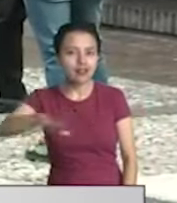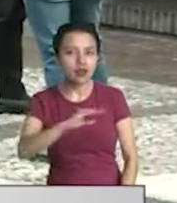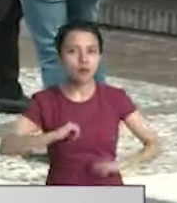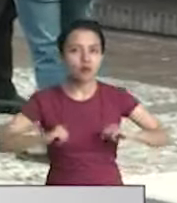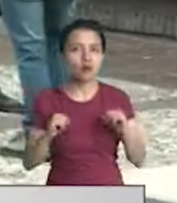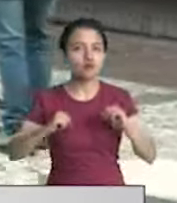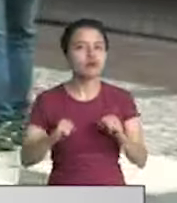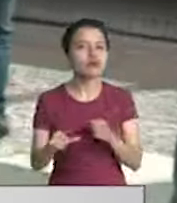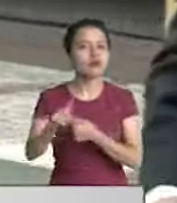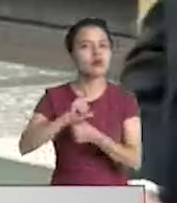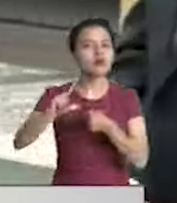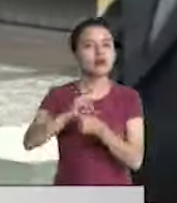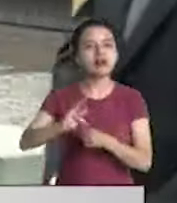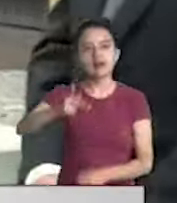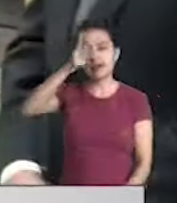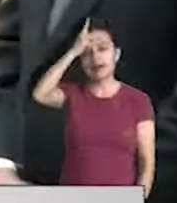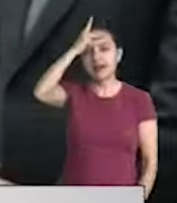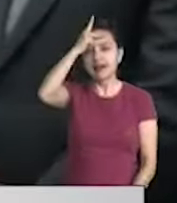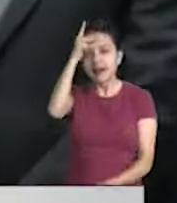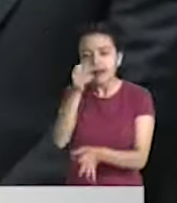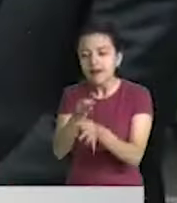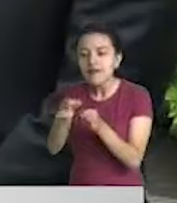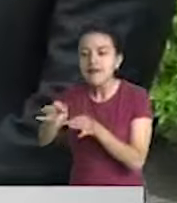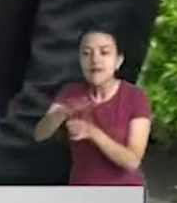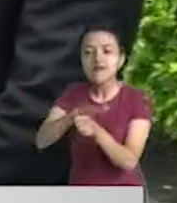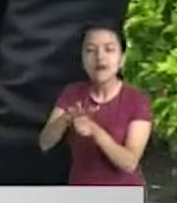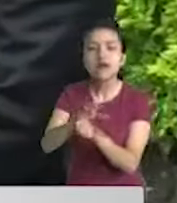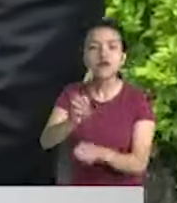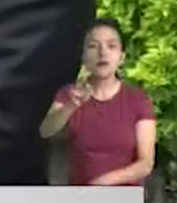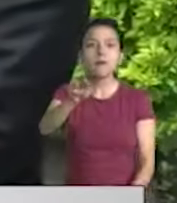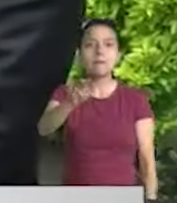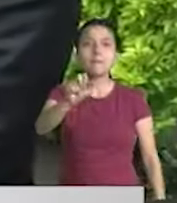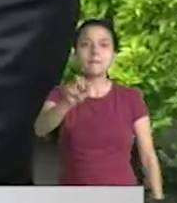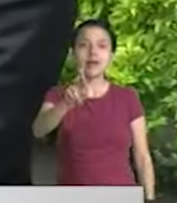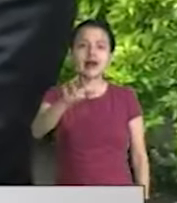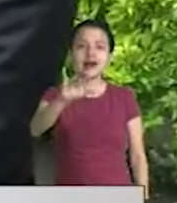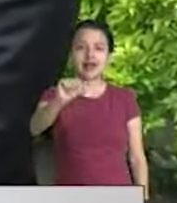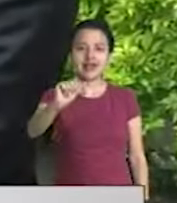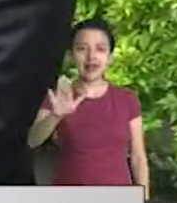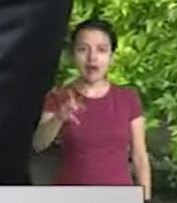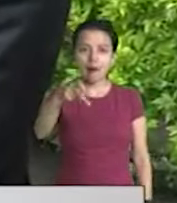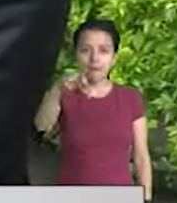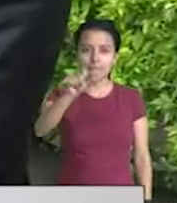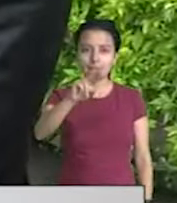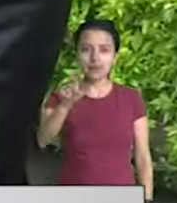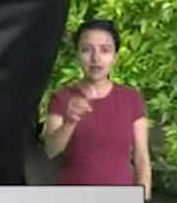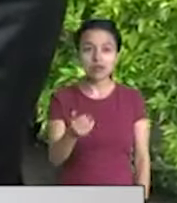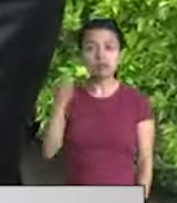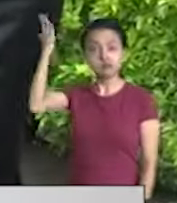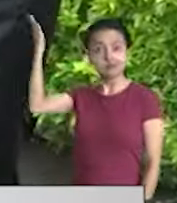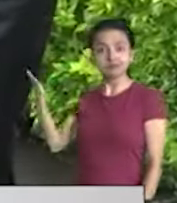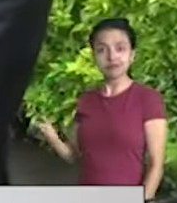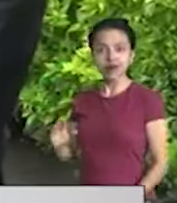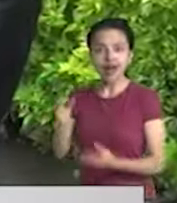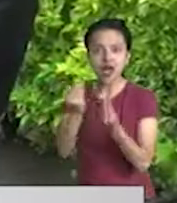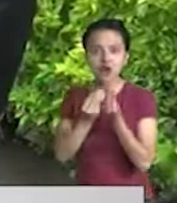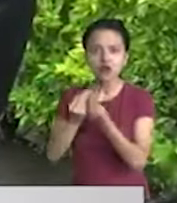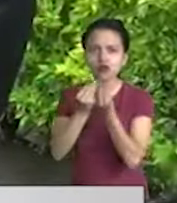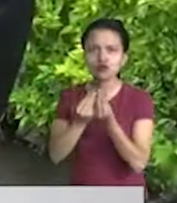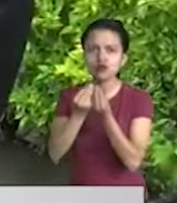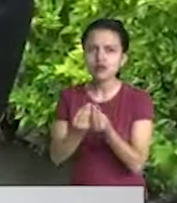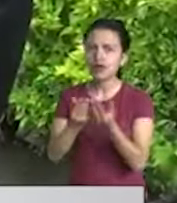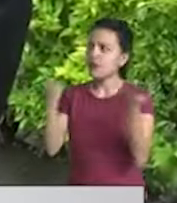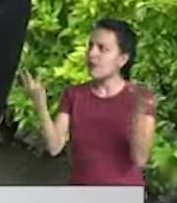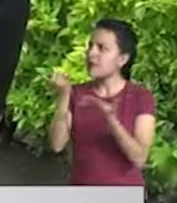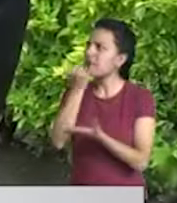localidad de Kennedy, barrio María Paz, porque al Consejo de Bogotá han llegado esas denuncias de los residentes. ¿Qué es lo que van a ver ustedes en pantalla